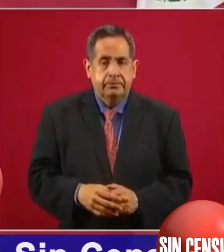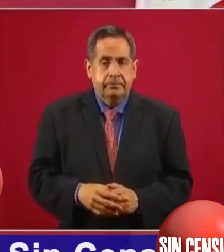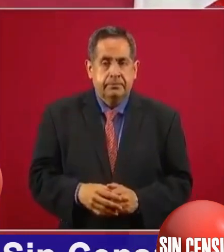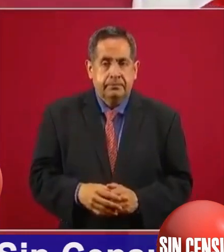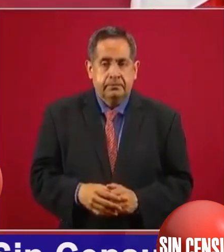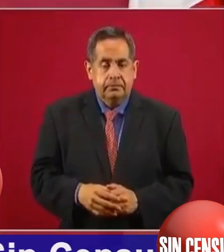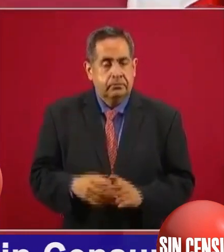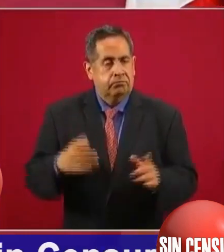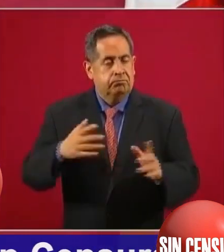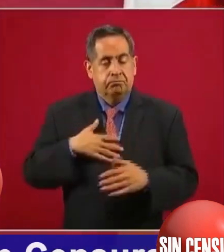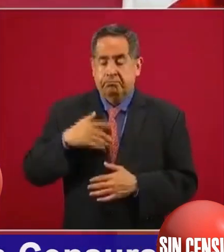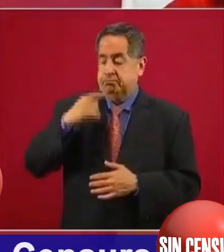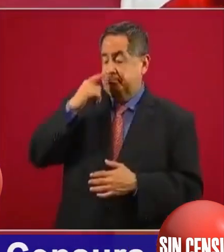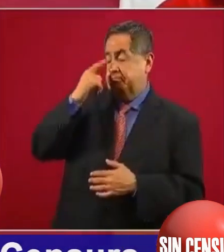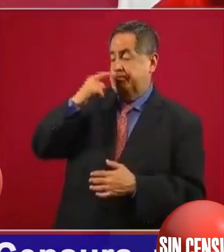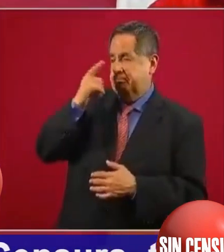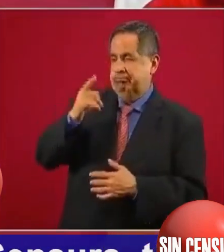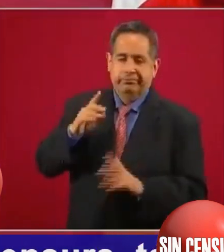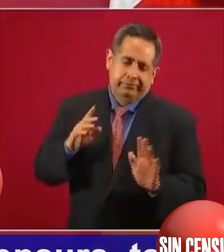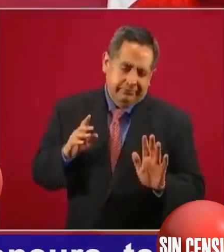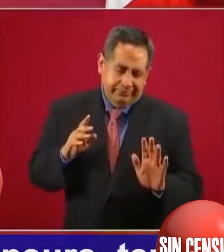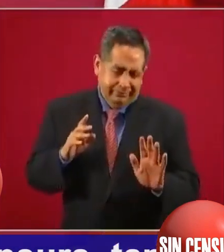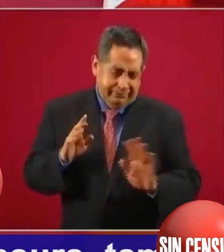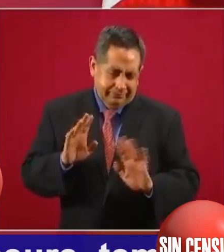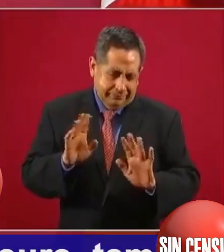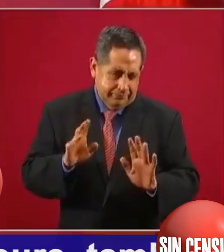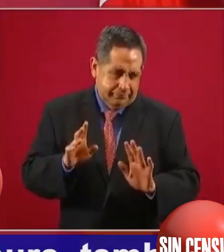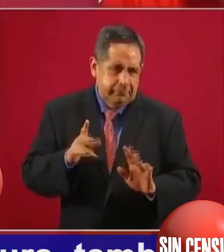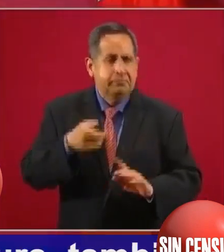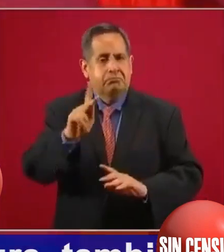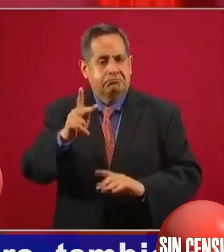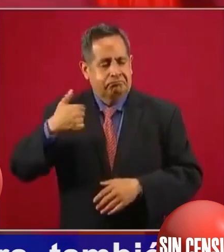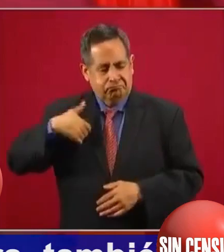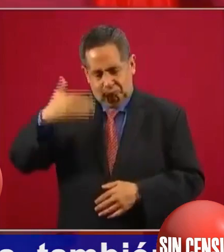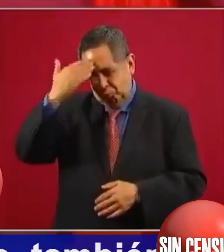no es para presumir, pero lo supimos hacer.